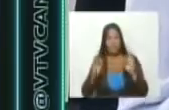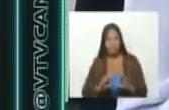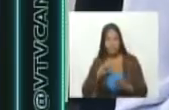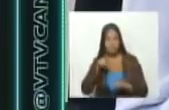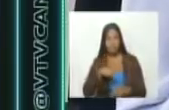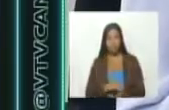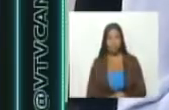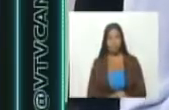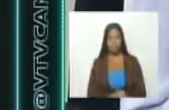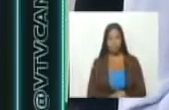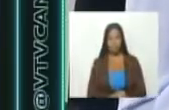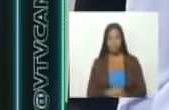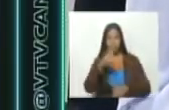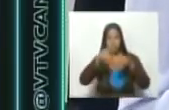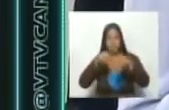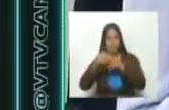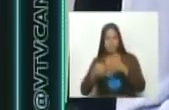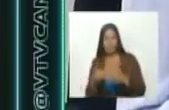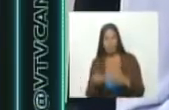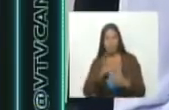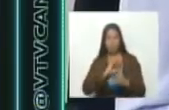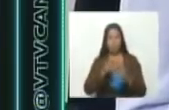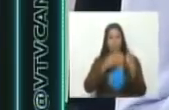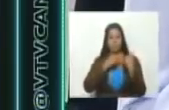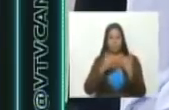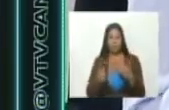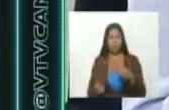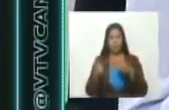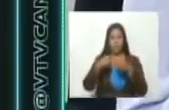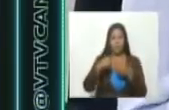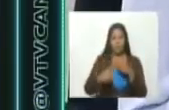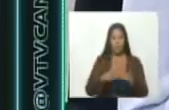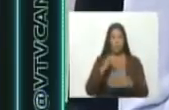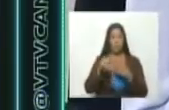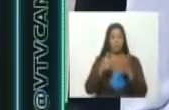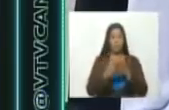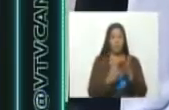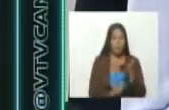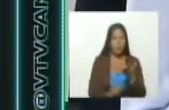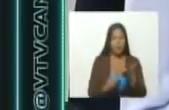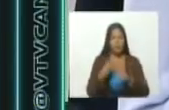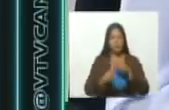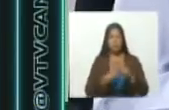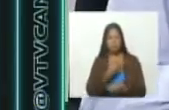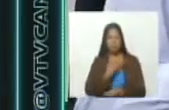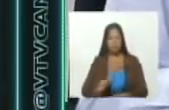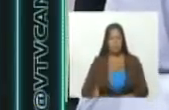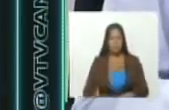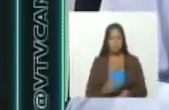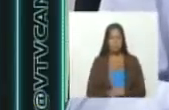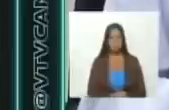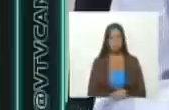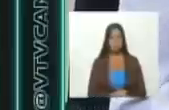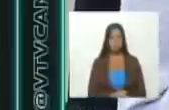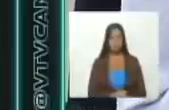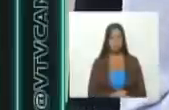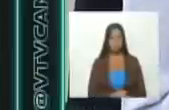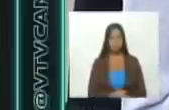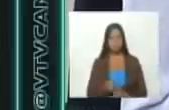todo el tema electoral, y ahora va a tener una responsabilidad adicional. Eso es una propuesta hecha por el presidente Nicolás Maduro y ahora estamos